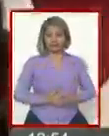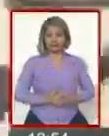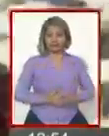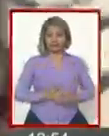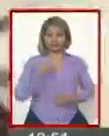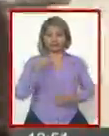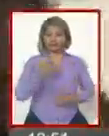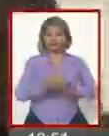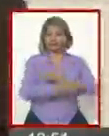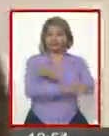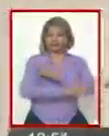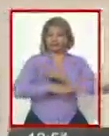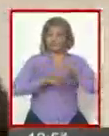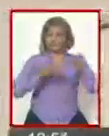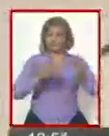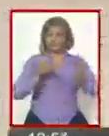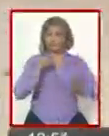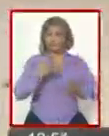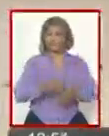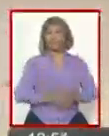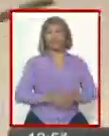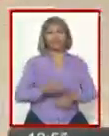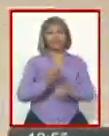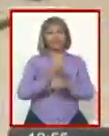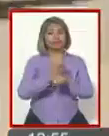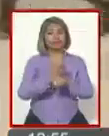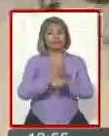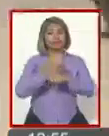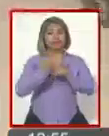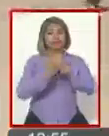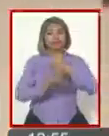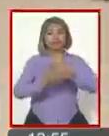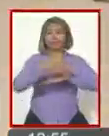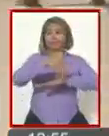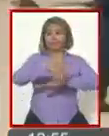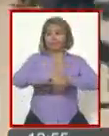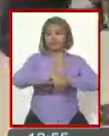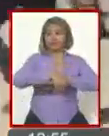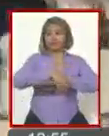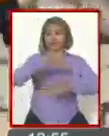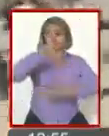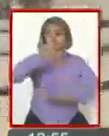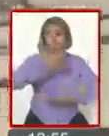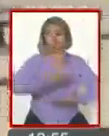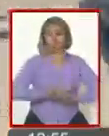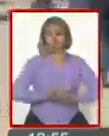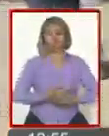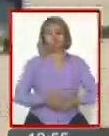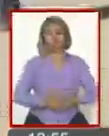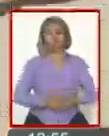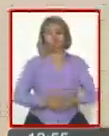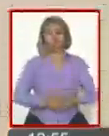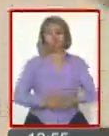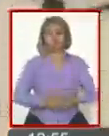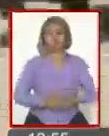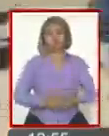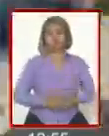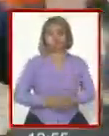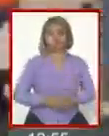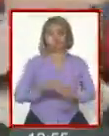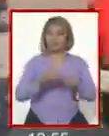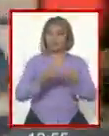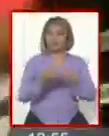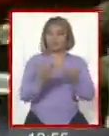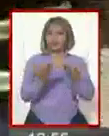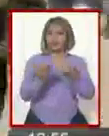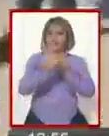que soy maleante. Y ellos no saben si soy maleante. Yo trabajo en la panadería de noche por mi hijo. ¿Usted fue golpeado